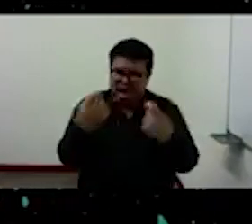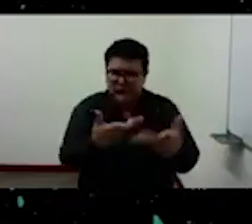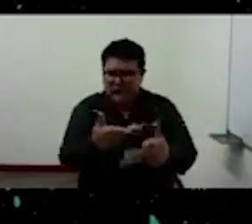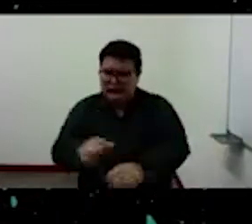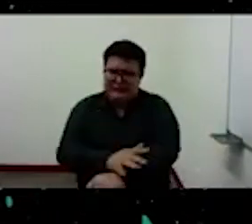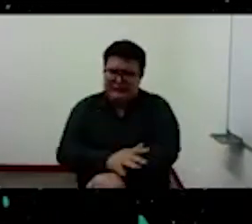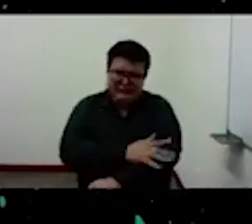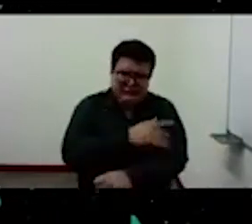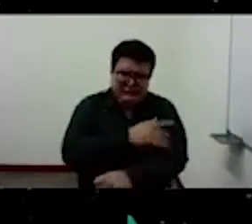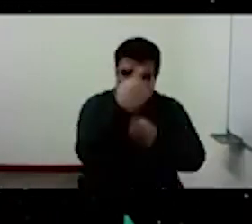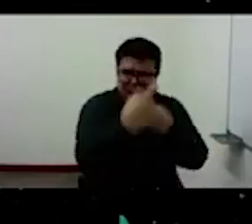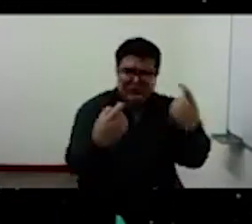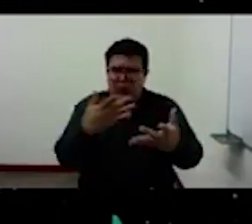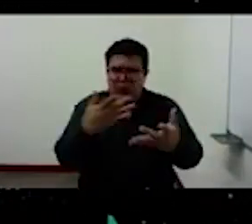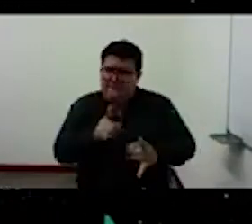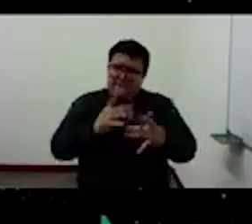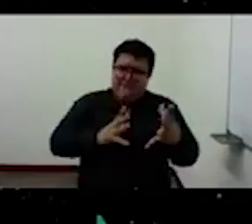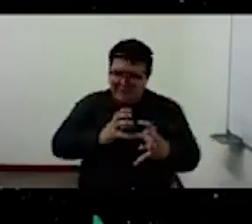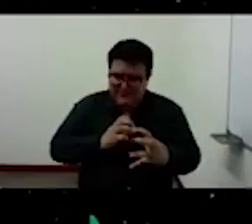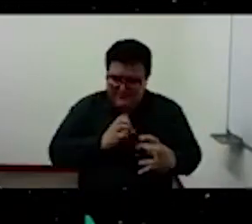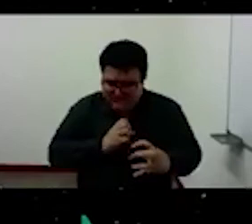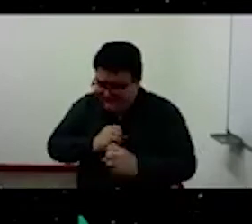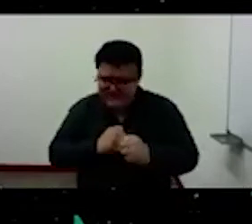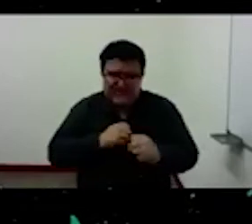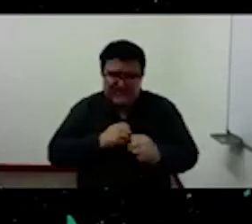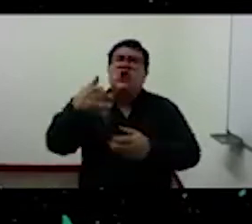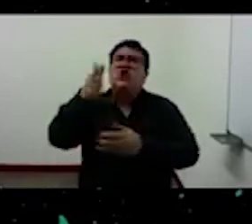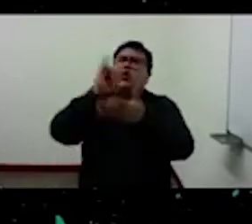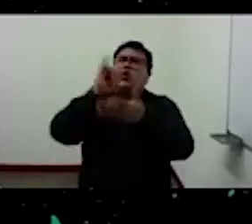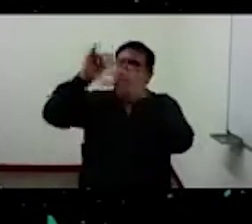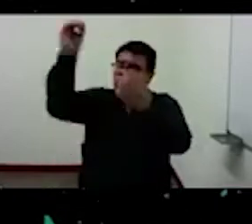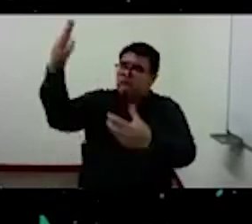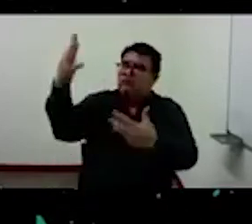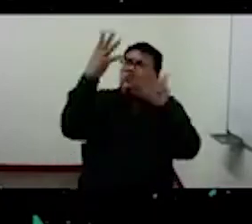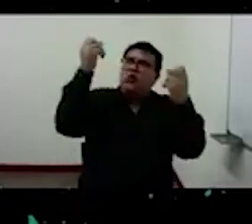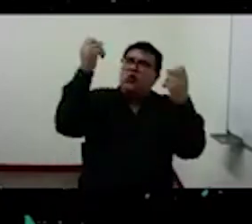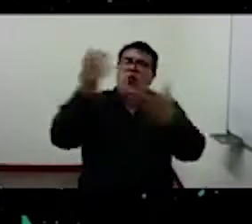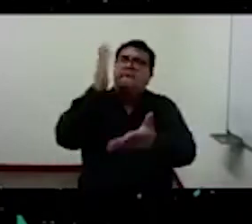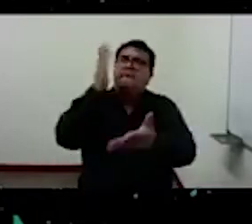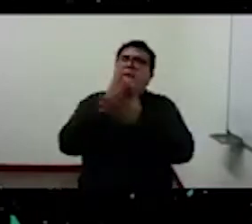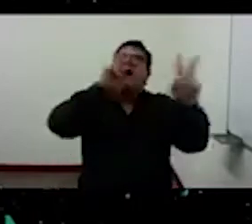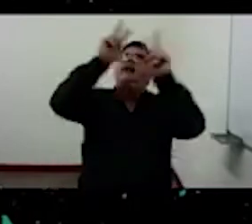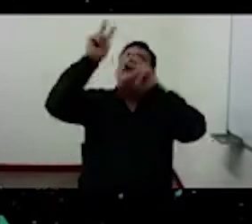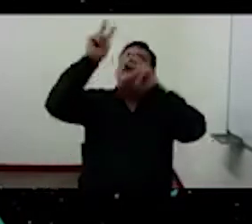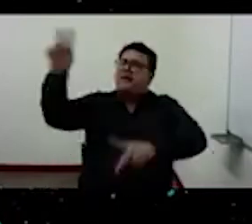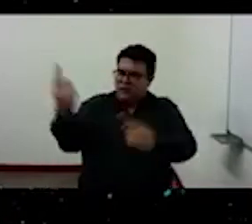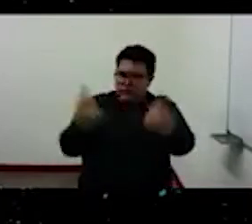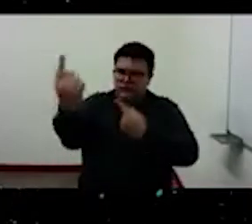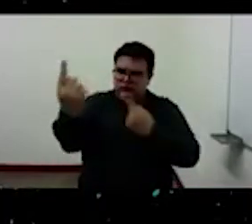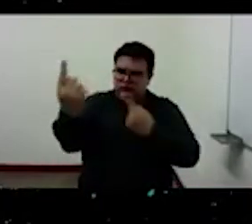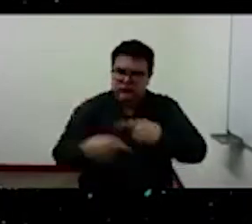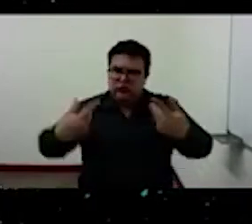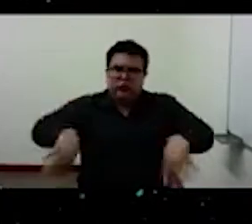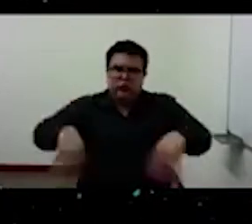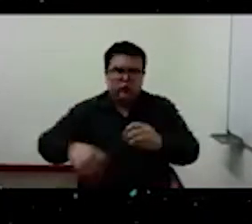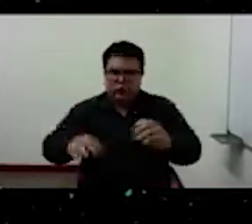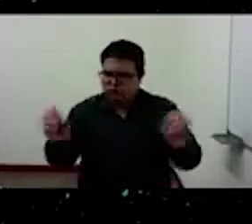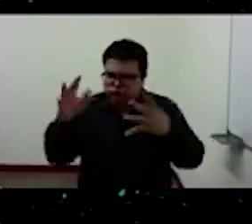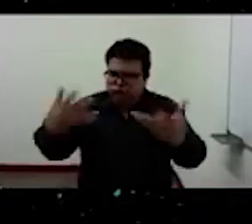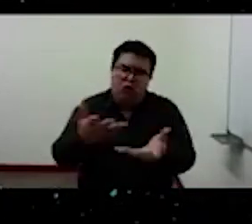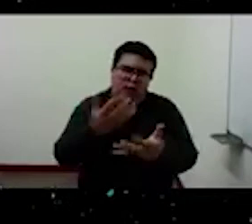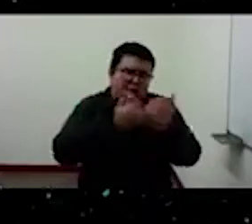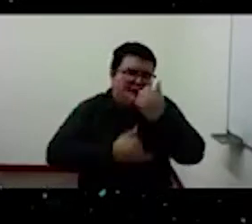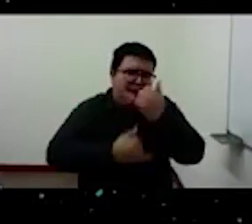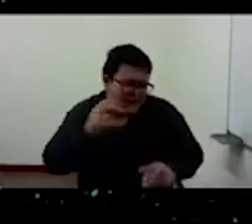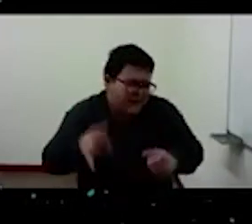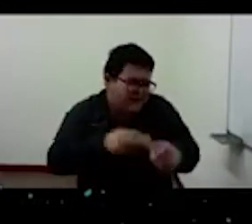particular. El Dios se manifiesta entonces por sus actos y por sus palabras, como un individuo expuesto al error, preso